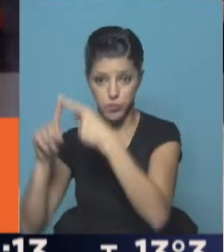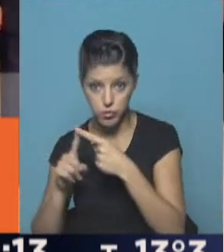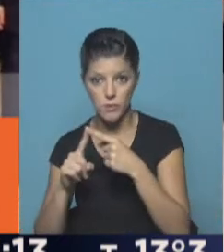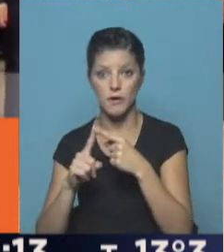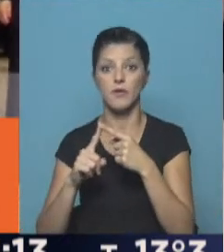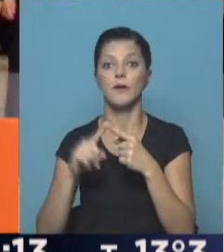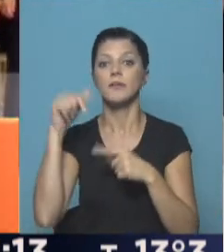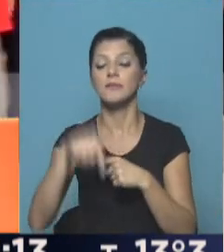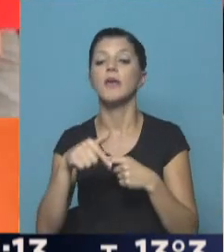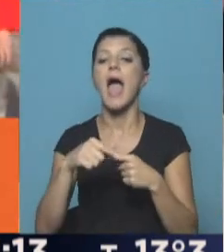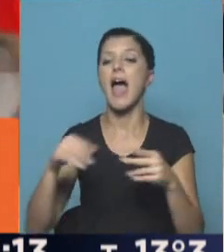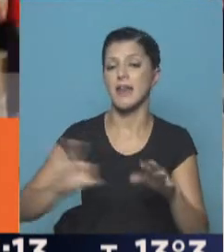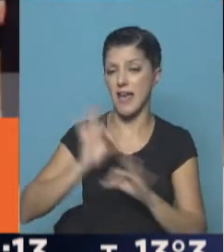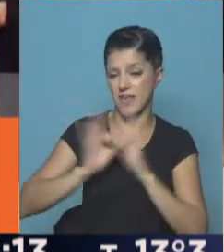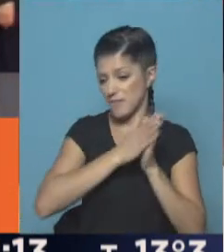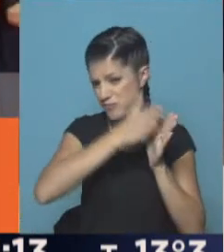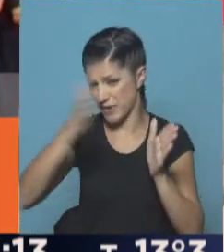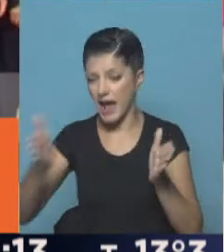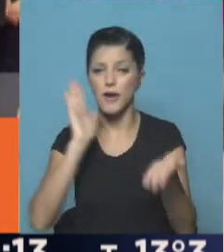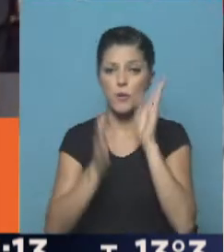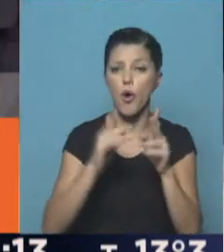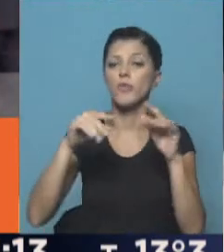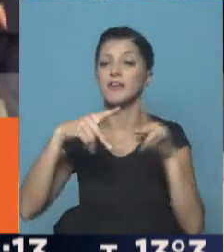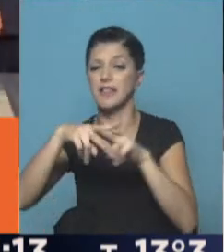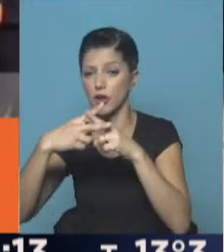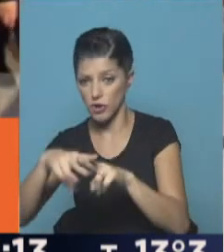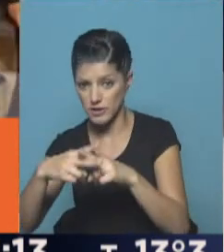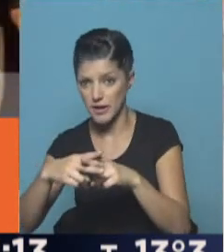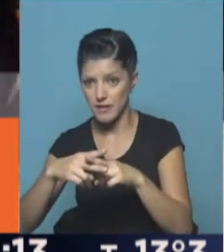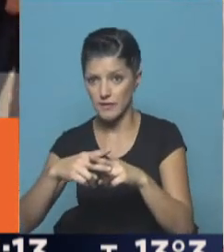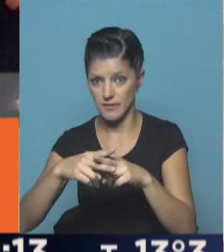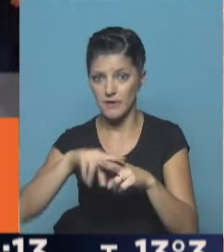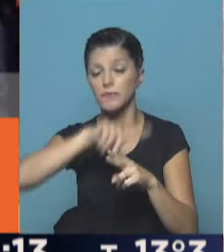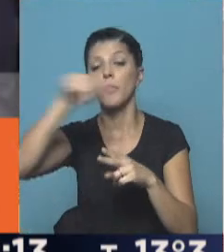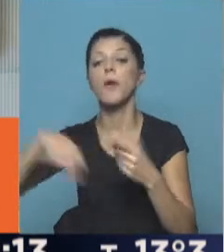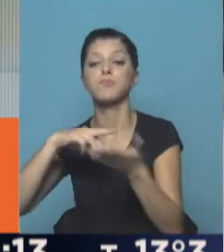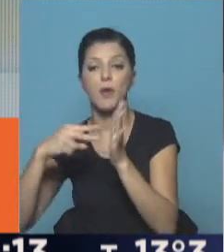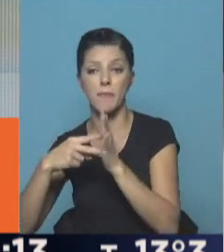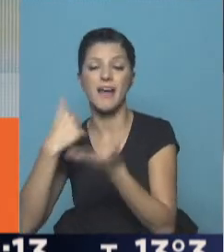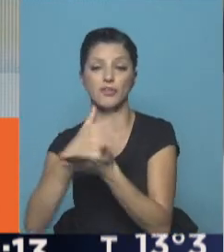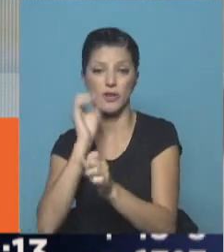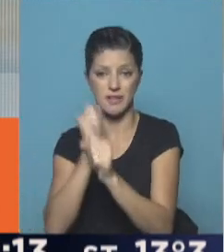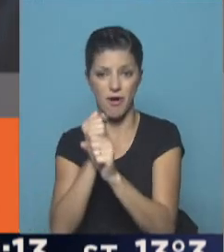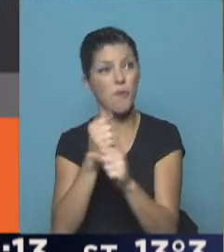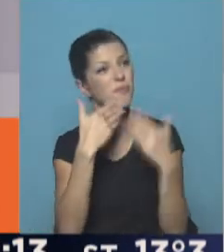y robotización, pone un dilema muy fuerte a las fuerzas de trabajo. Te agradecemos mucho que hayas estado con nosotros.